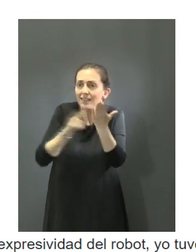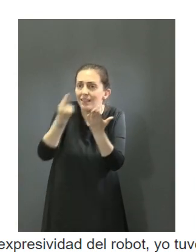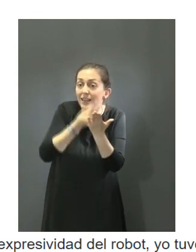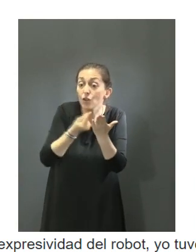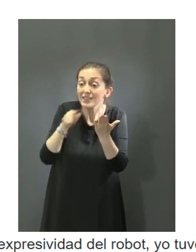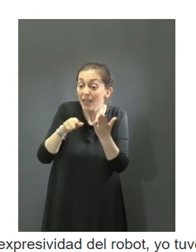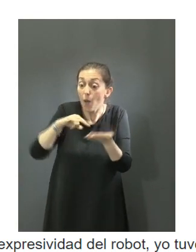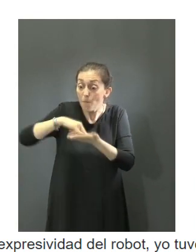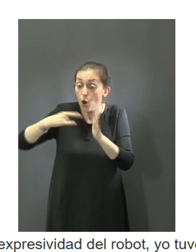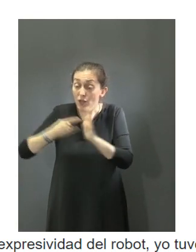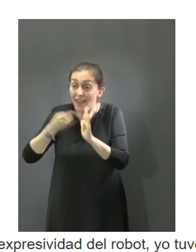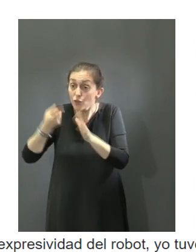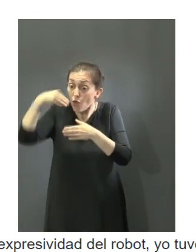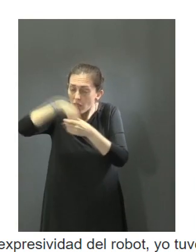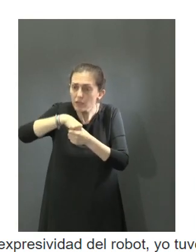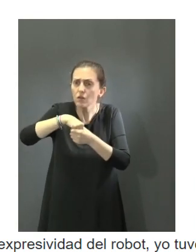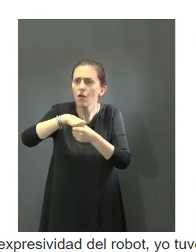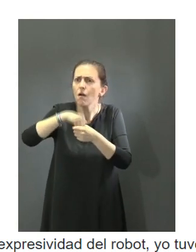proyectos, cada vez más hay